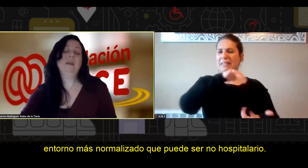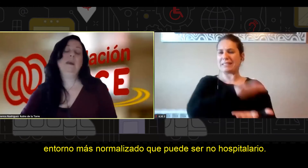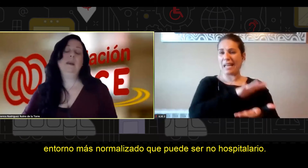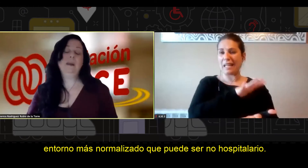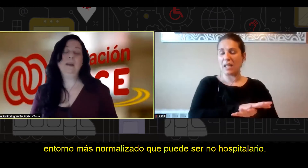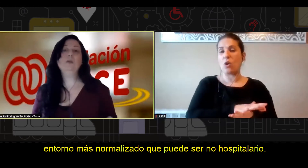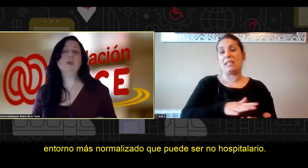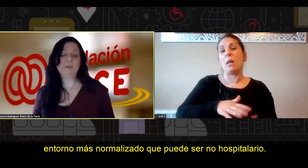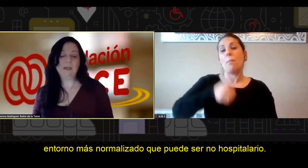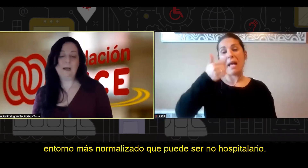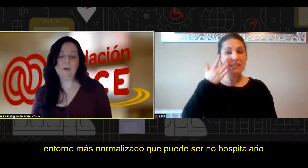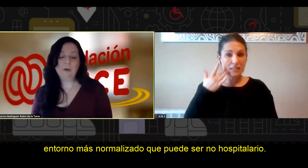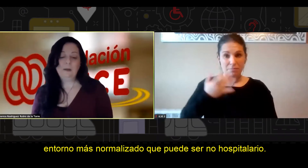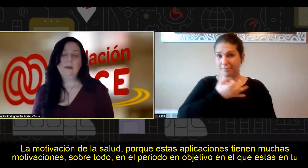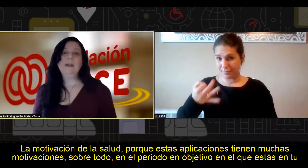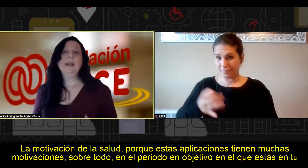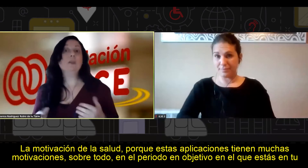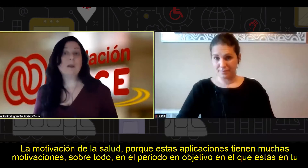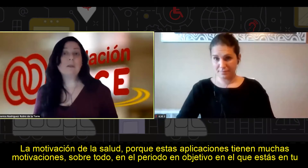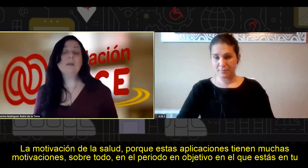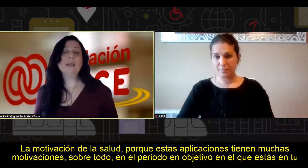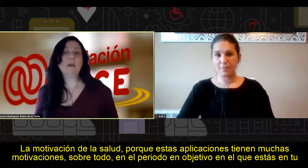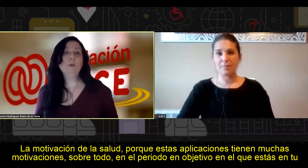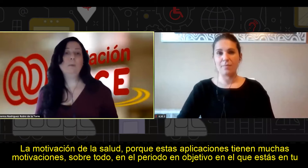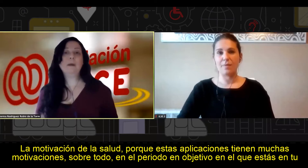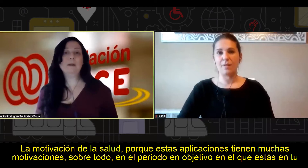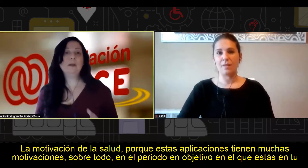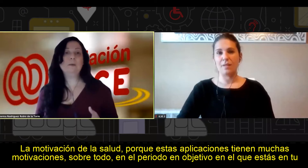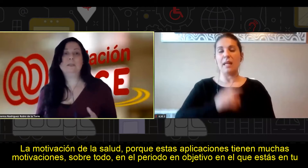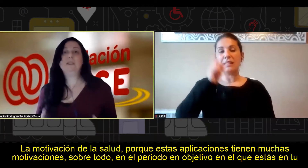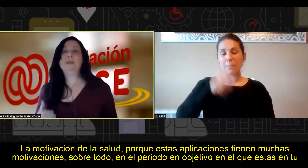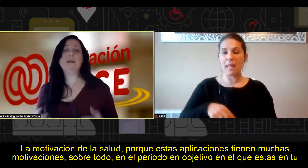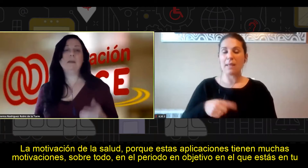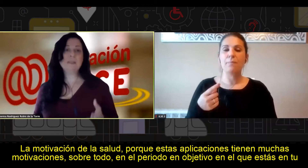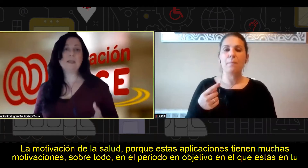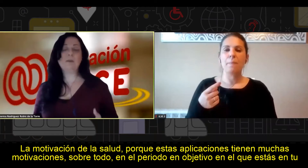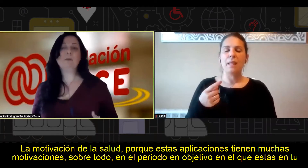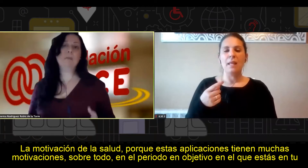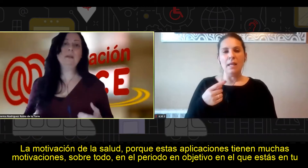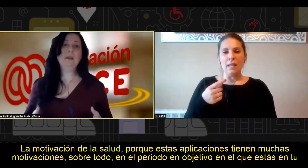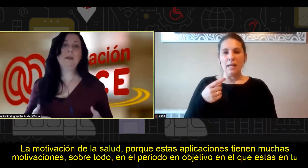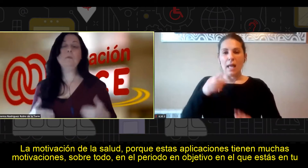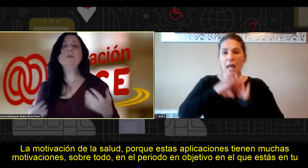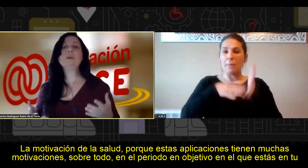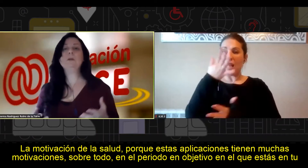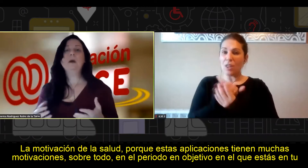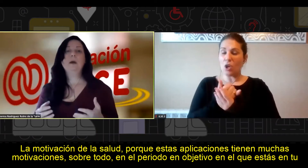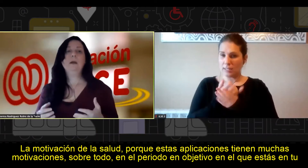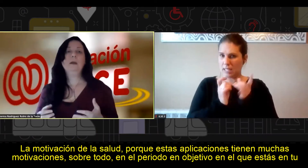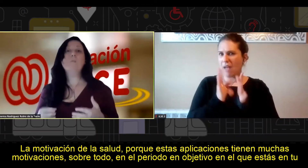ser no hospitalario. La motivación de la salud, porque claro, estas aplicaciones afortunadamente tienen